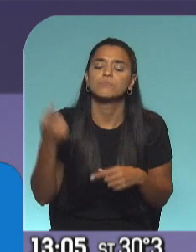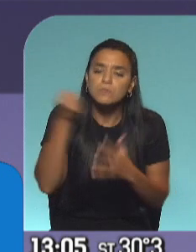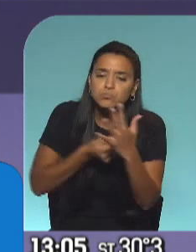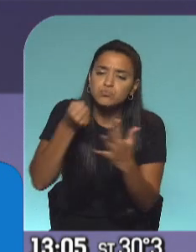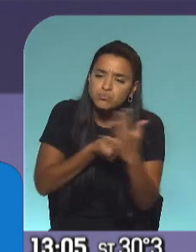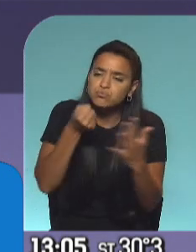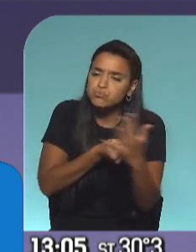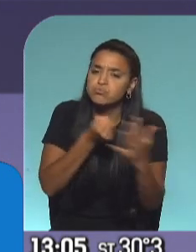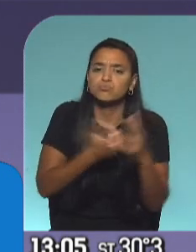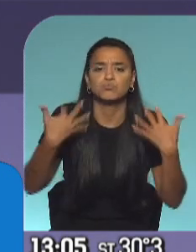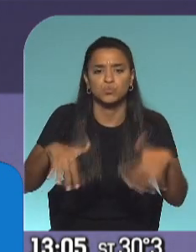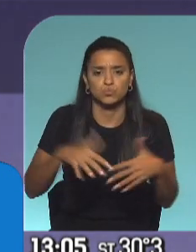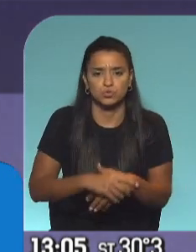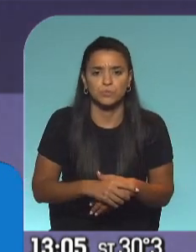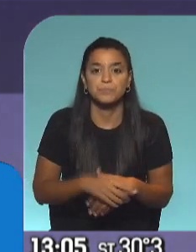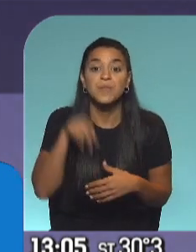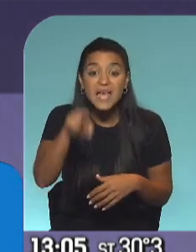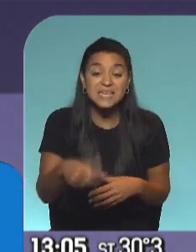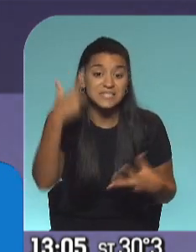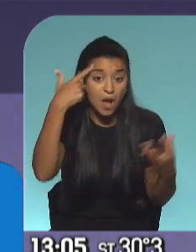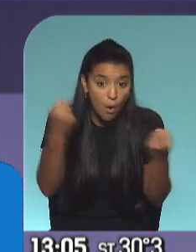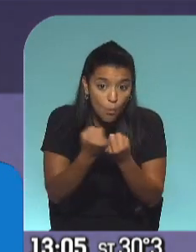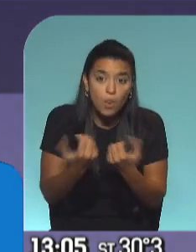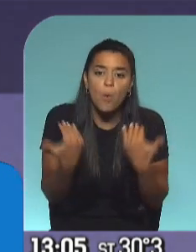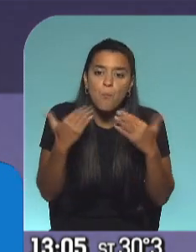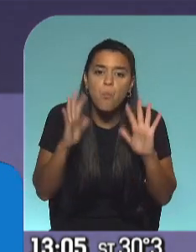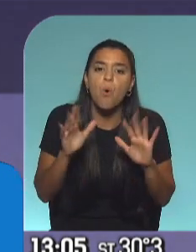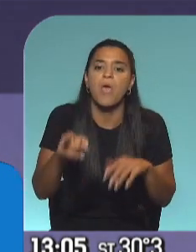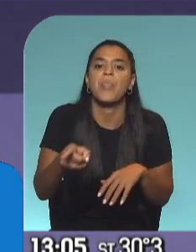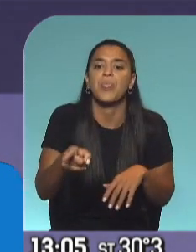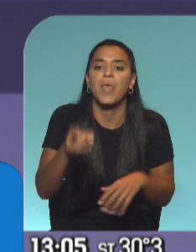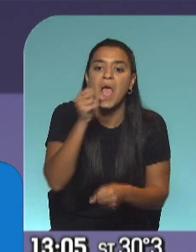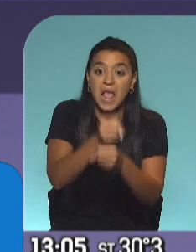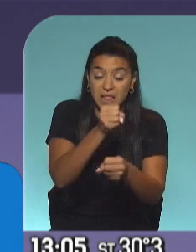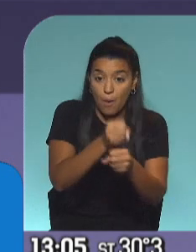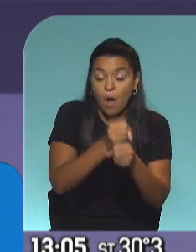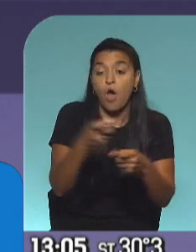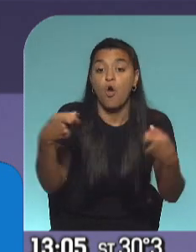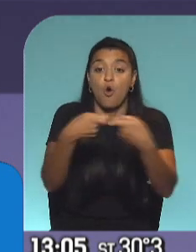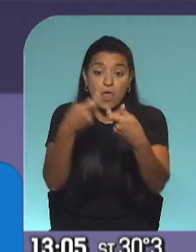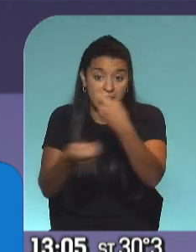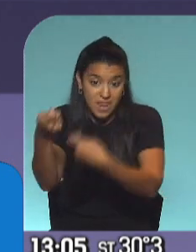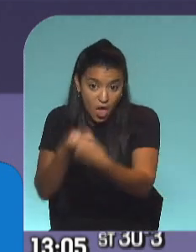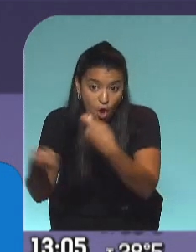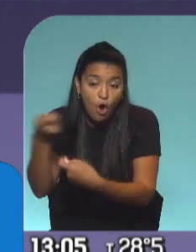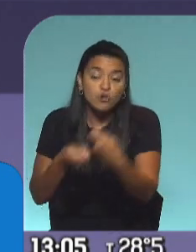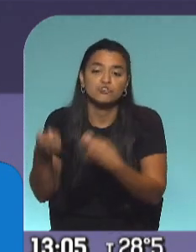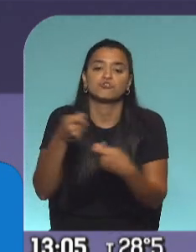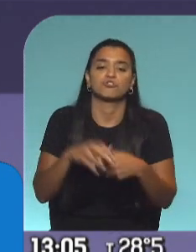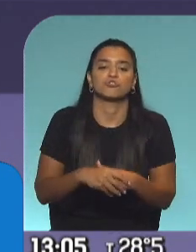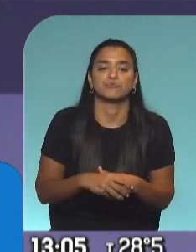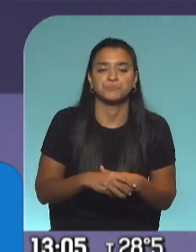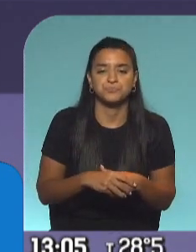il fallait se battre. Il permettra d'éviter des perturbations majeures pour les